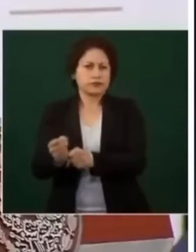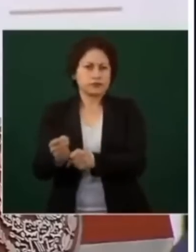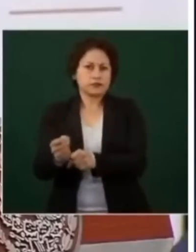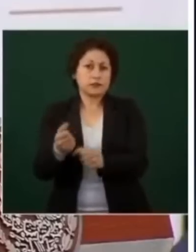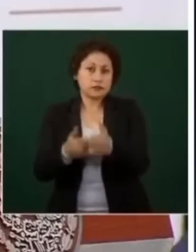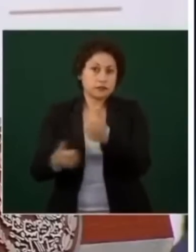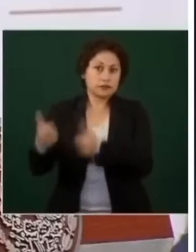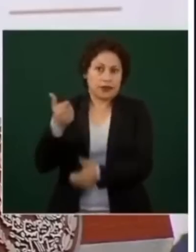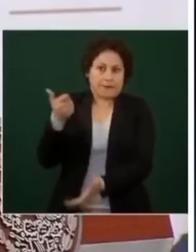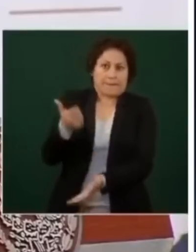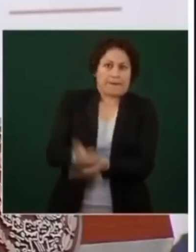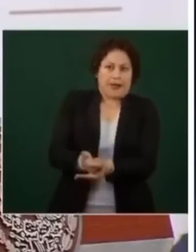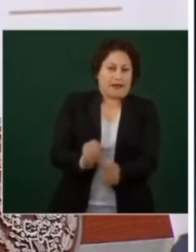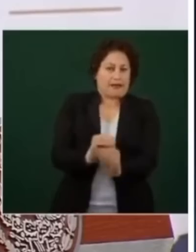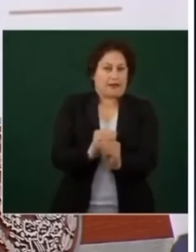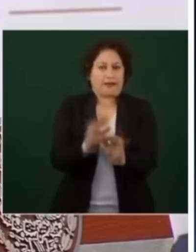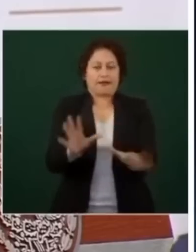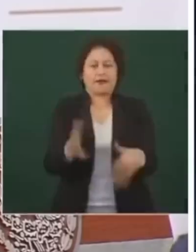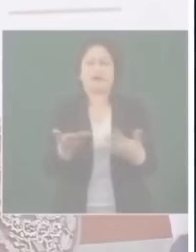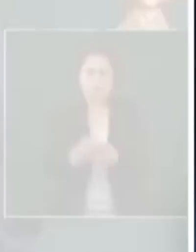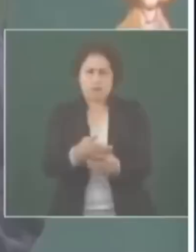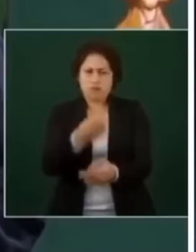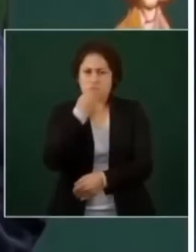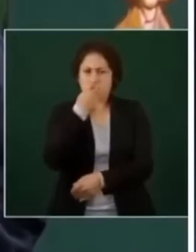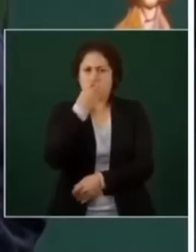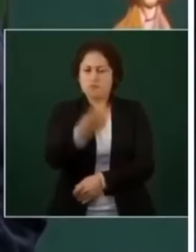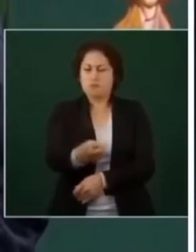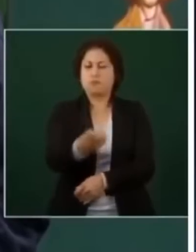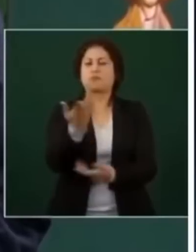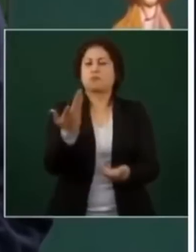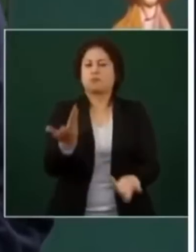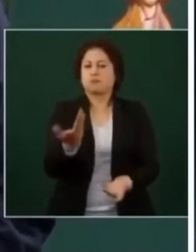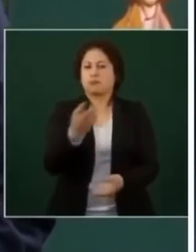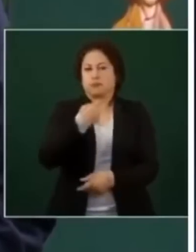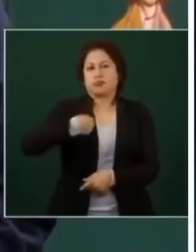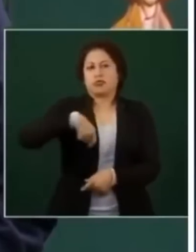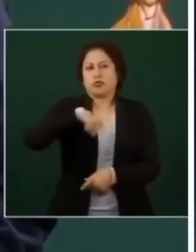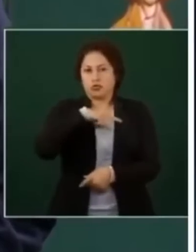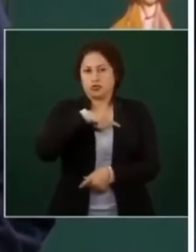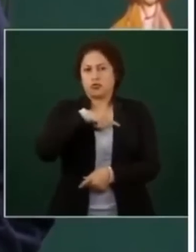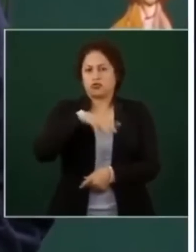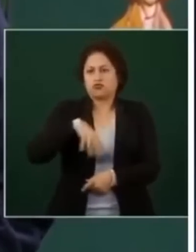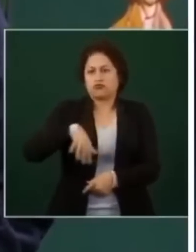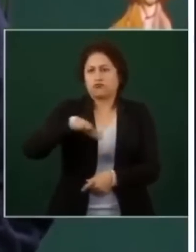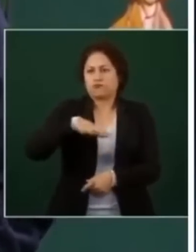Y saber ¿qué propósito? Vamos a buscar